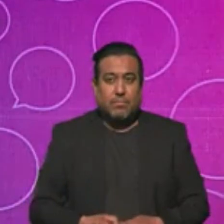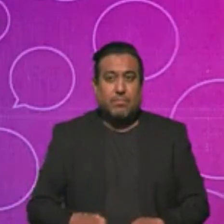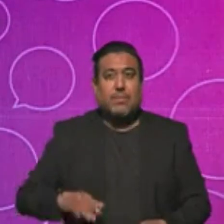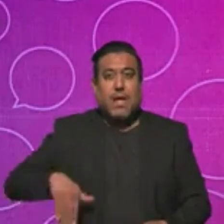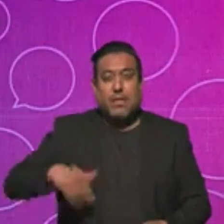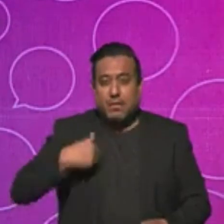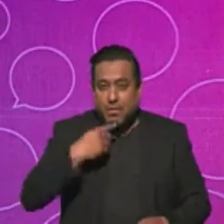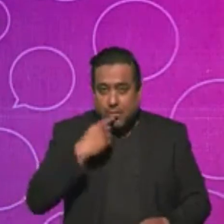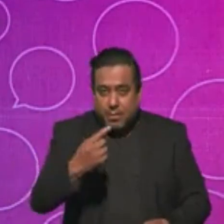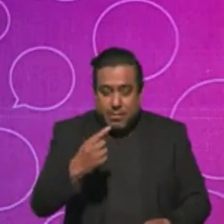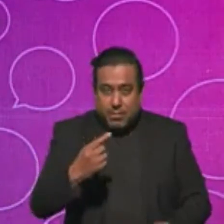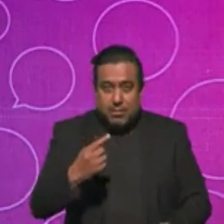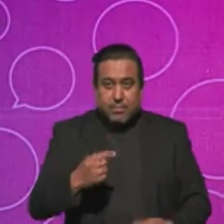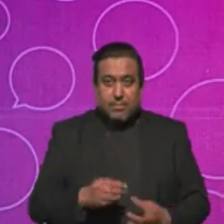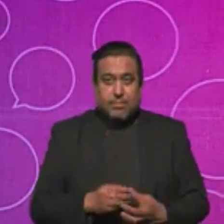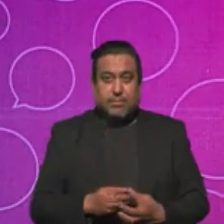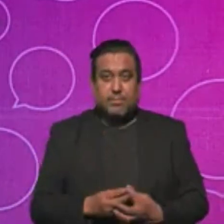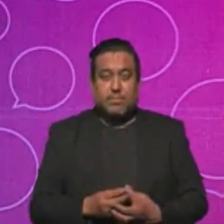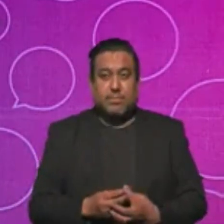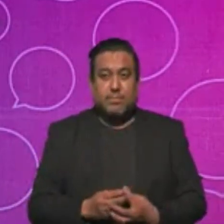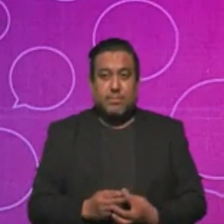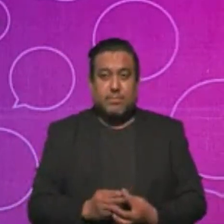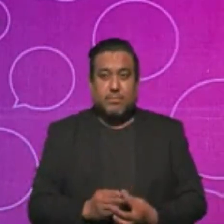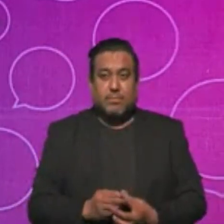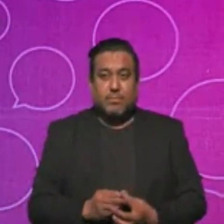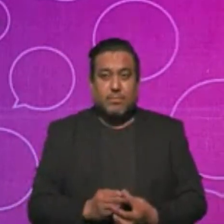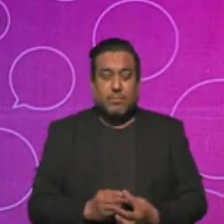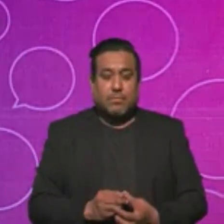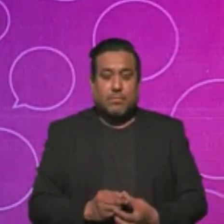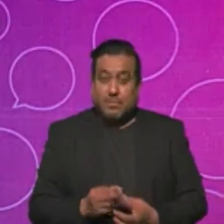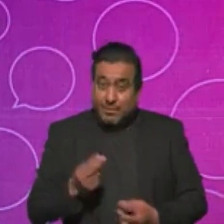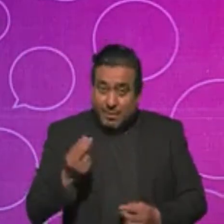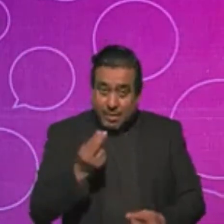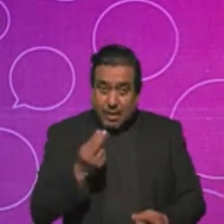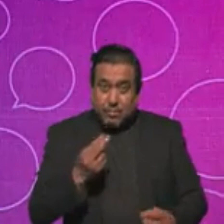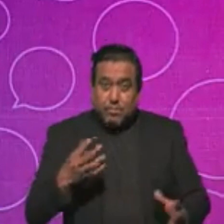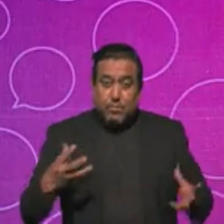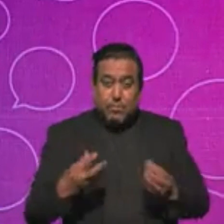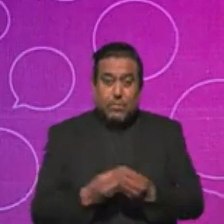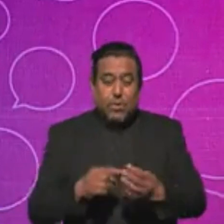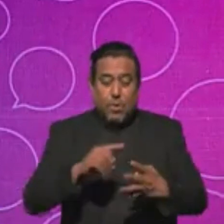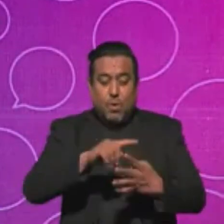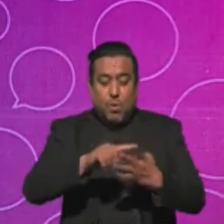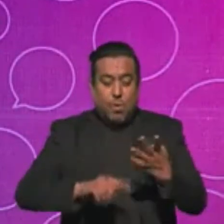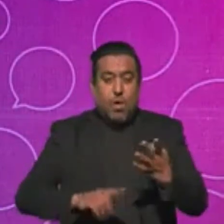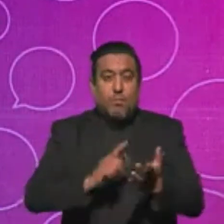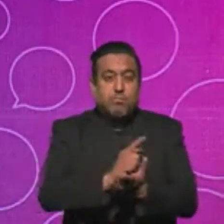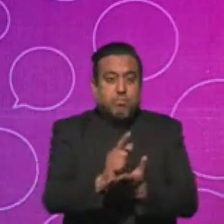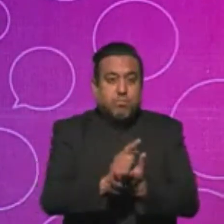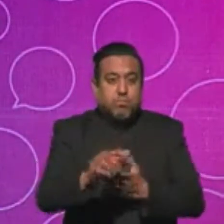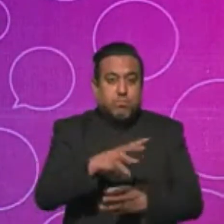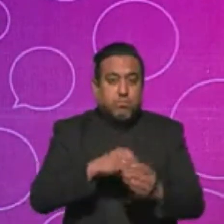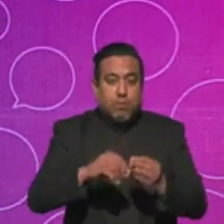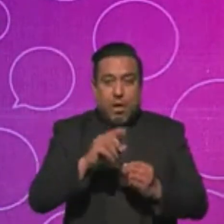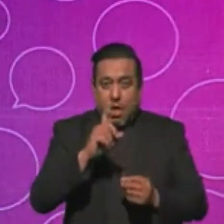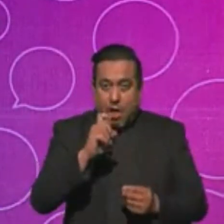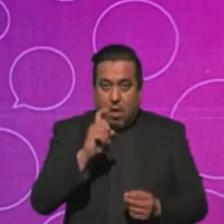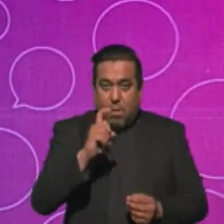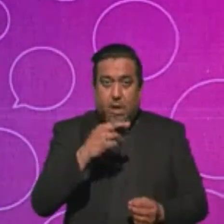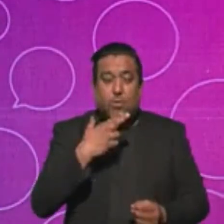anterior número uno eh tenemos que construir cuatro plantas tratadoras de agua darle